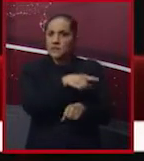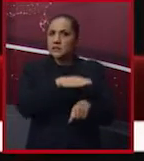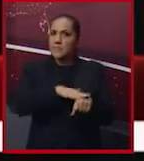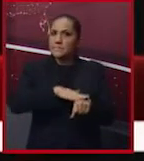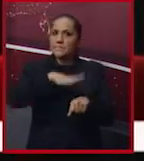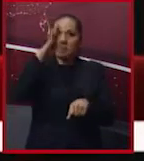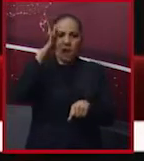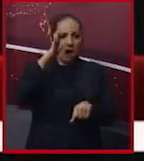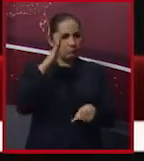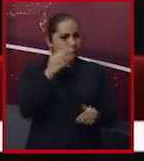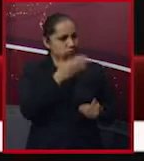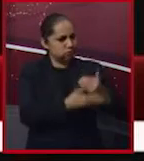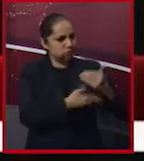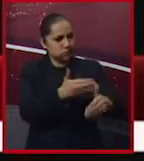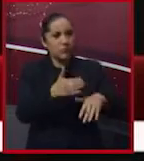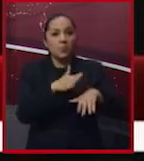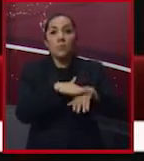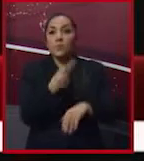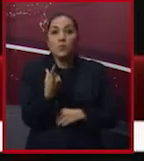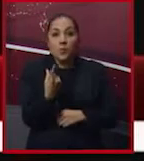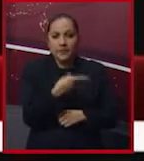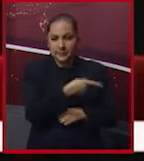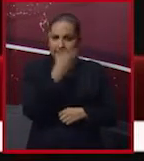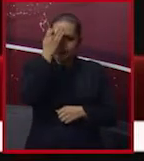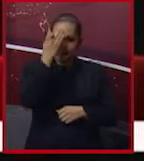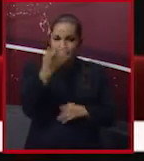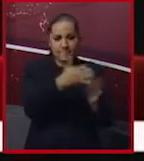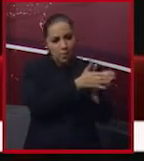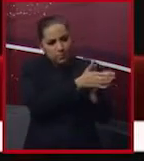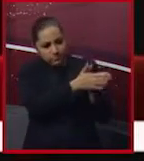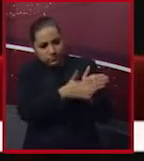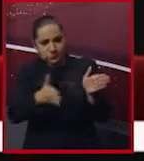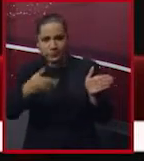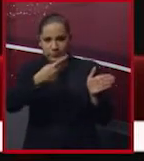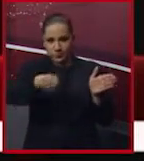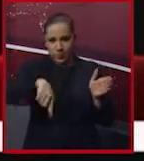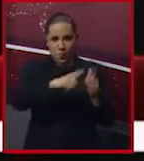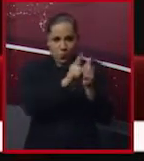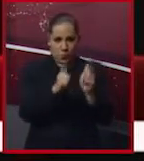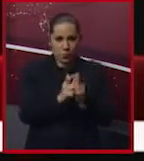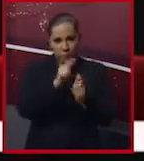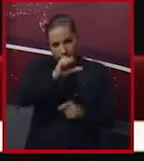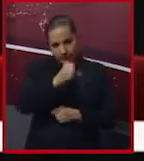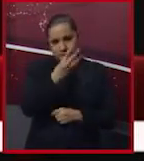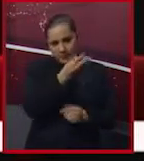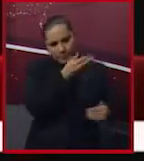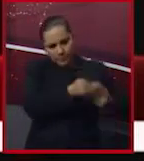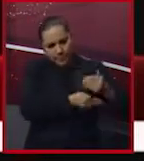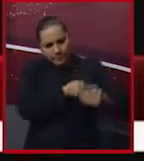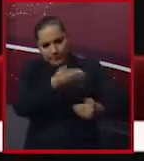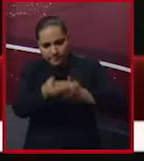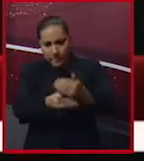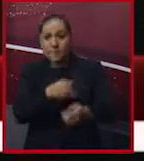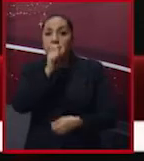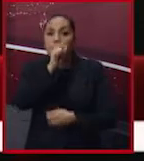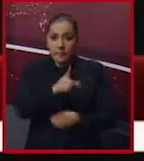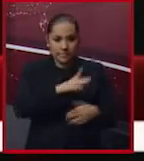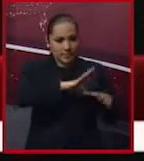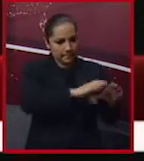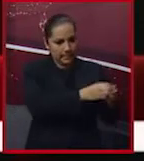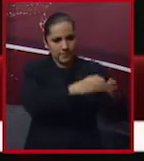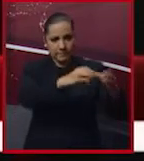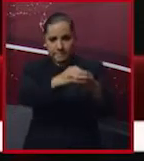por el trabajo ordinario que ha venido desempeñando la legislatura y consecuentemente los órganos, los centros